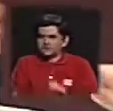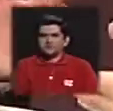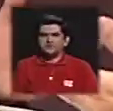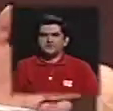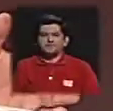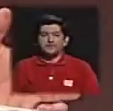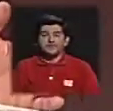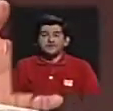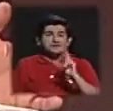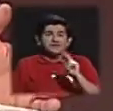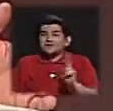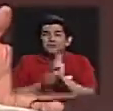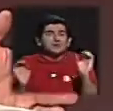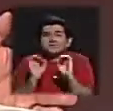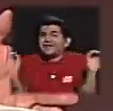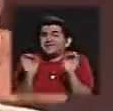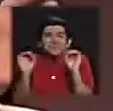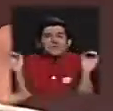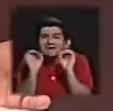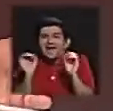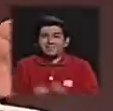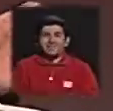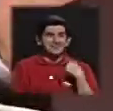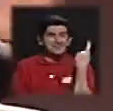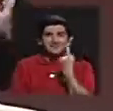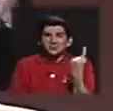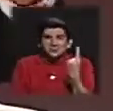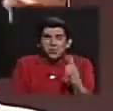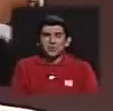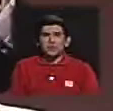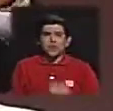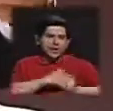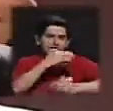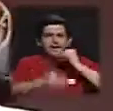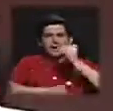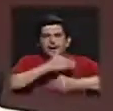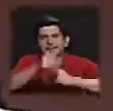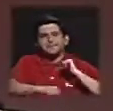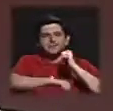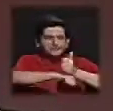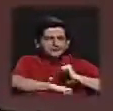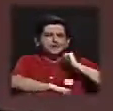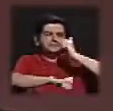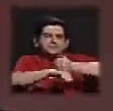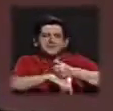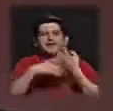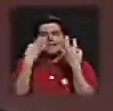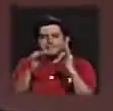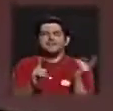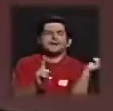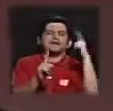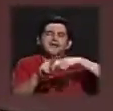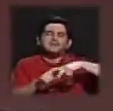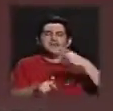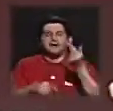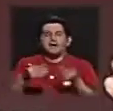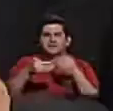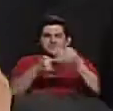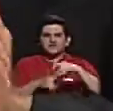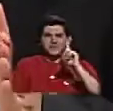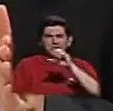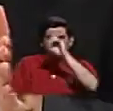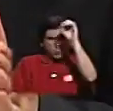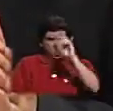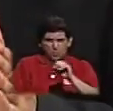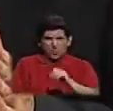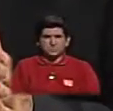Lo que pasa es que no se ha gastado nada más que los procedimientos que se han estado generando para tratar de ejecutar los fondos. Que se establecía un